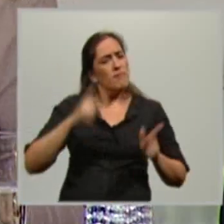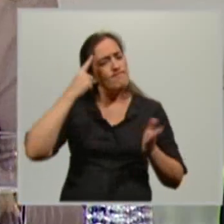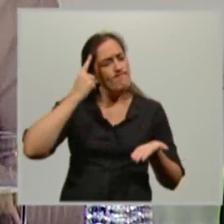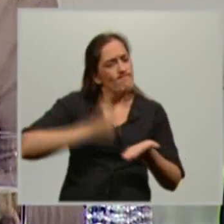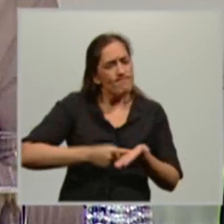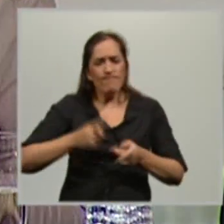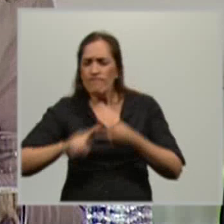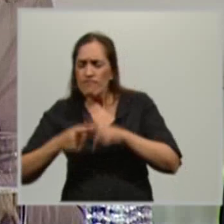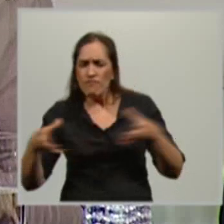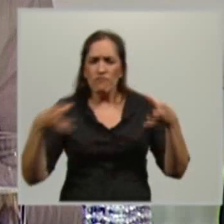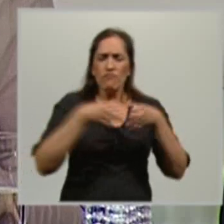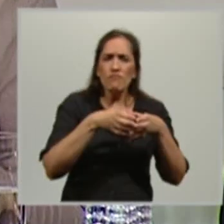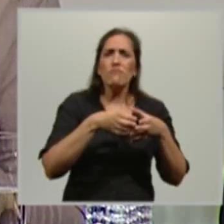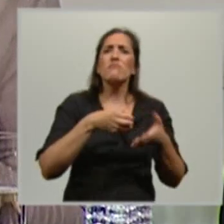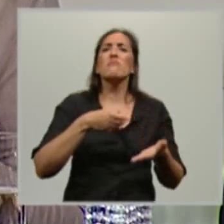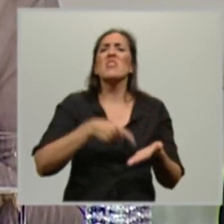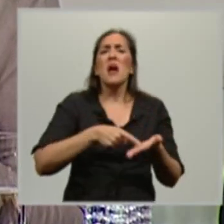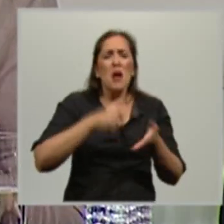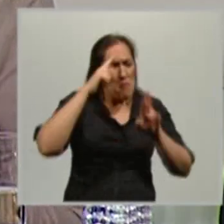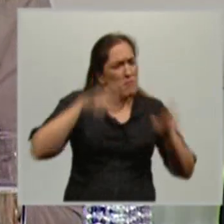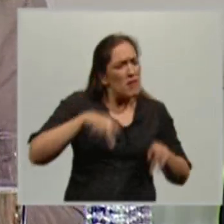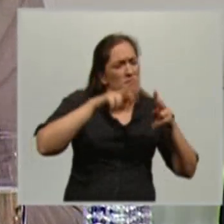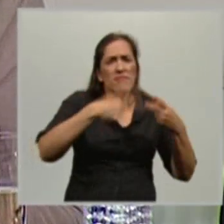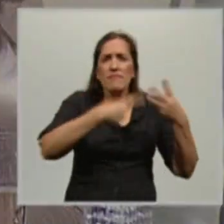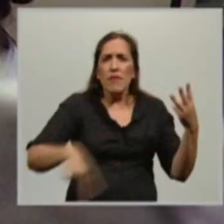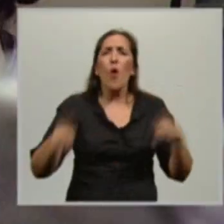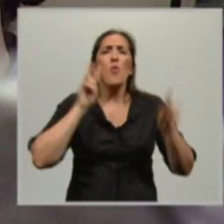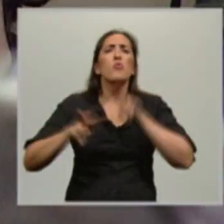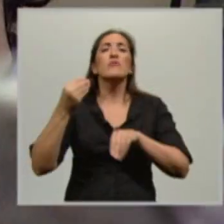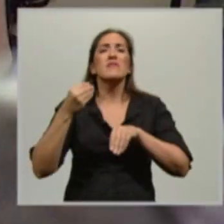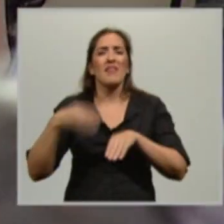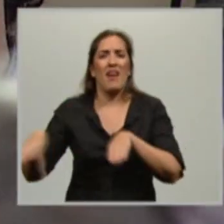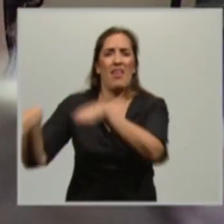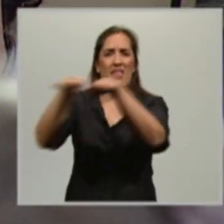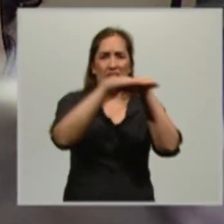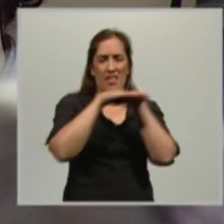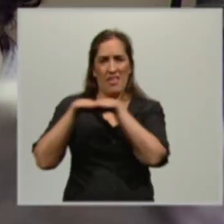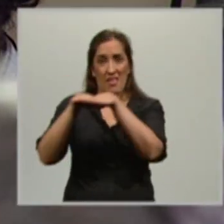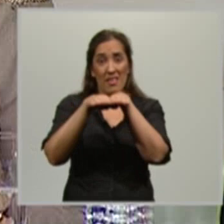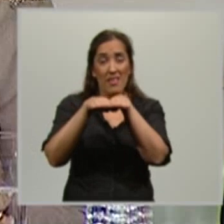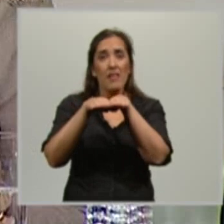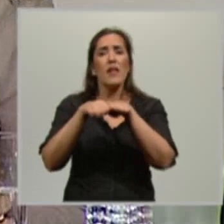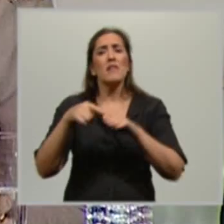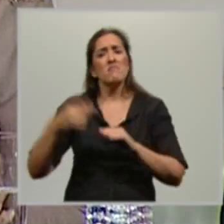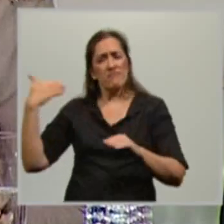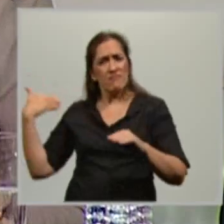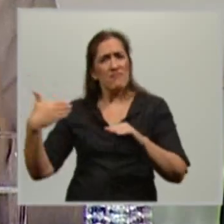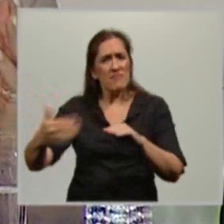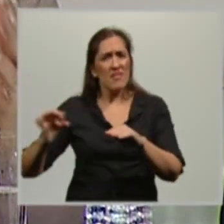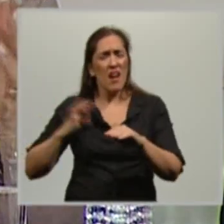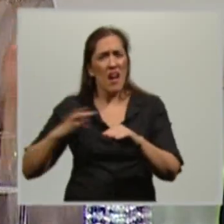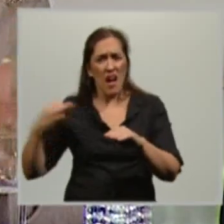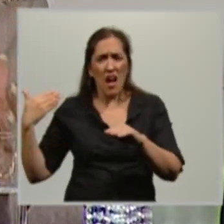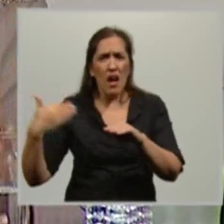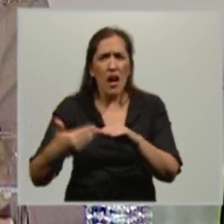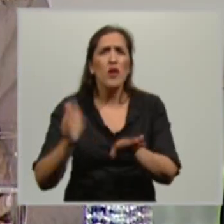que además son medidas que tienen que ver con la equidad también, porque en estos años se produjo, no es